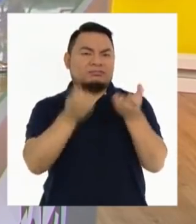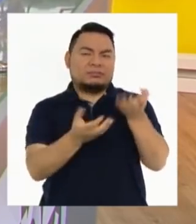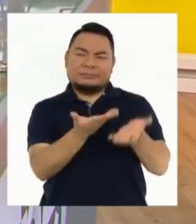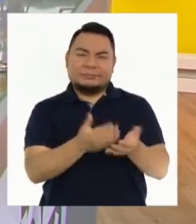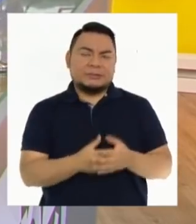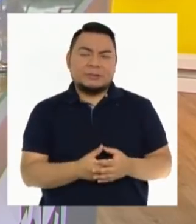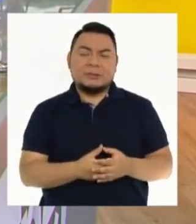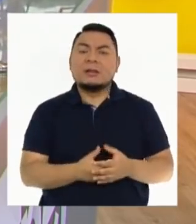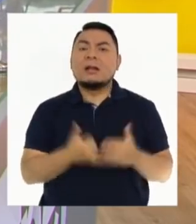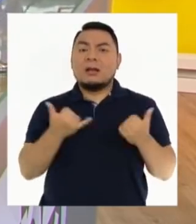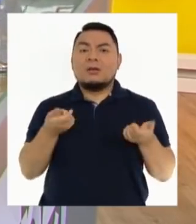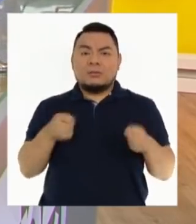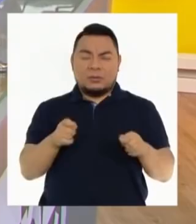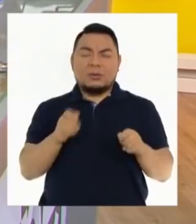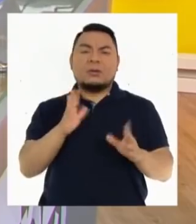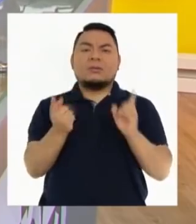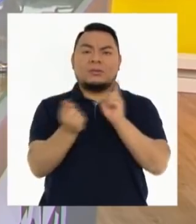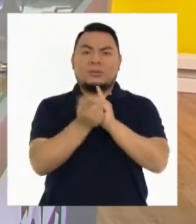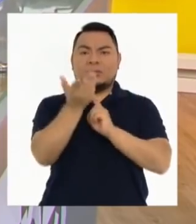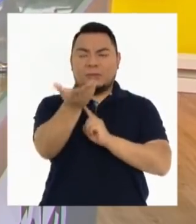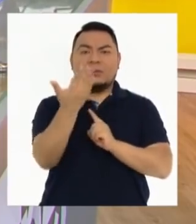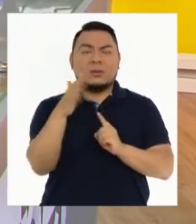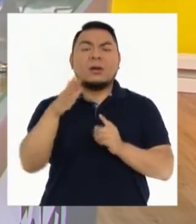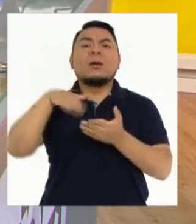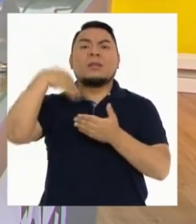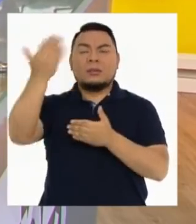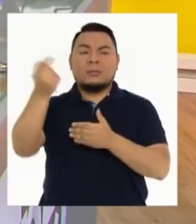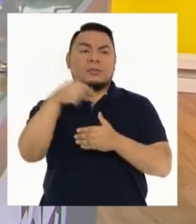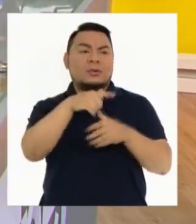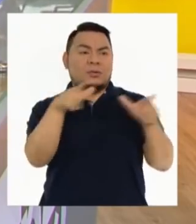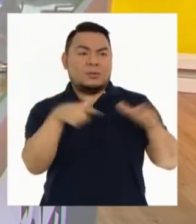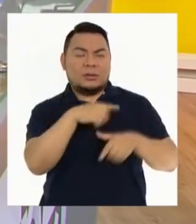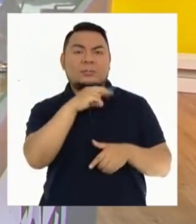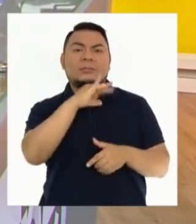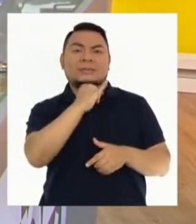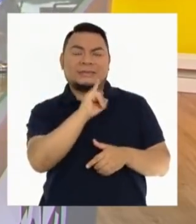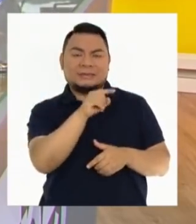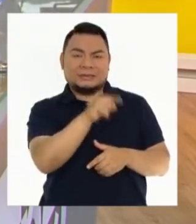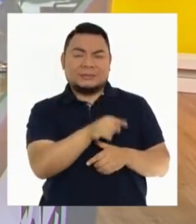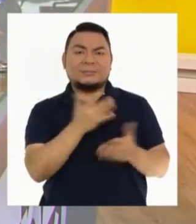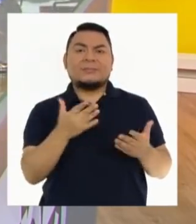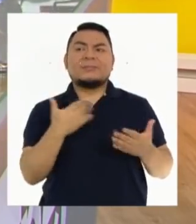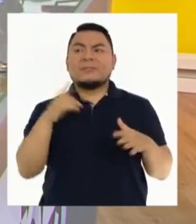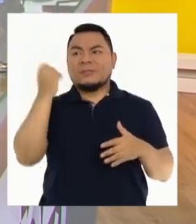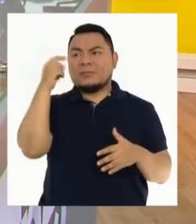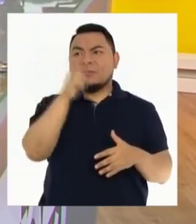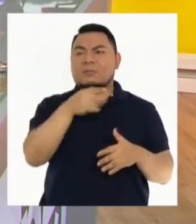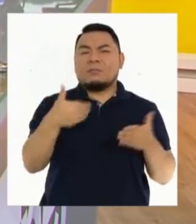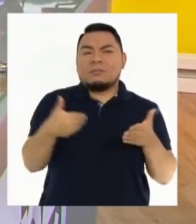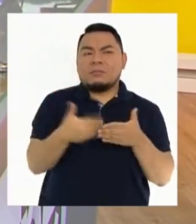que tenemos, vamos a retornar más adelante contigo, probablemente ya desde la propia localidad de Pichari, que se encuentra, tenemos